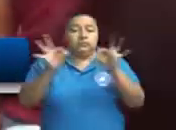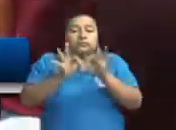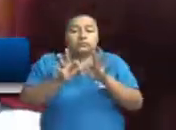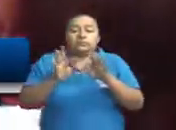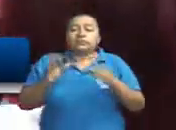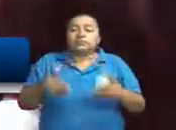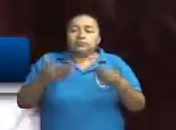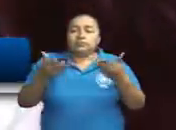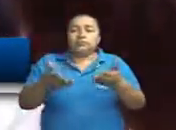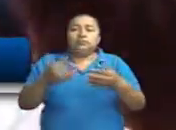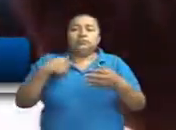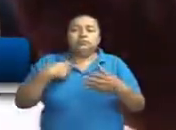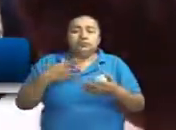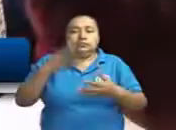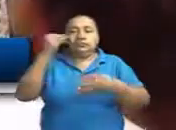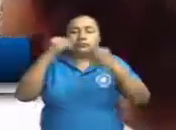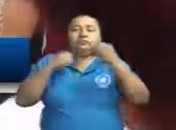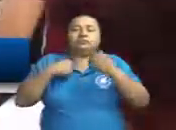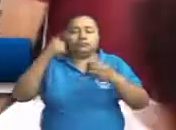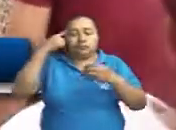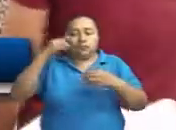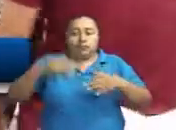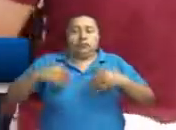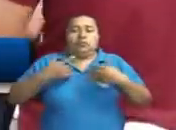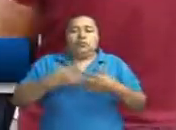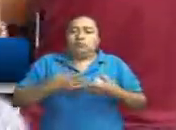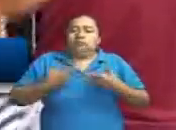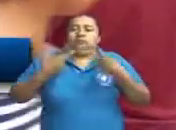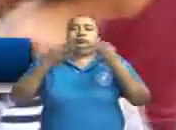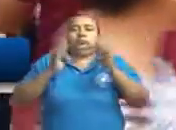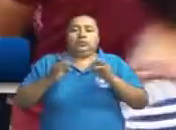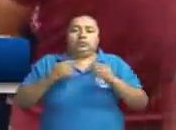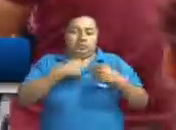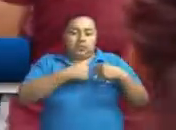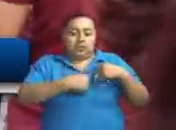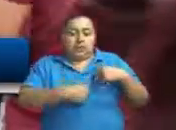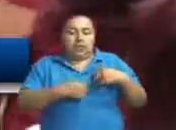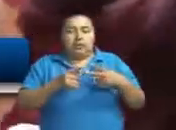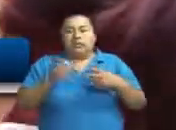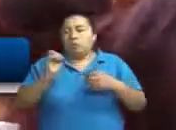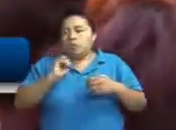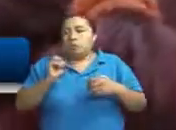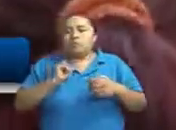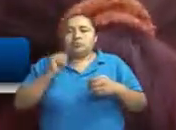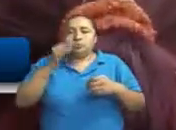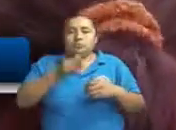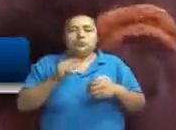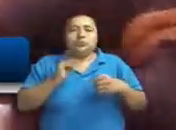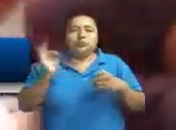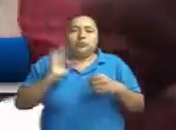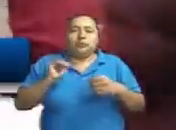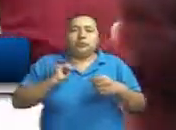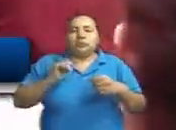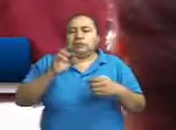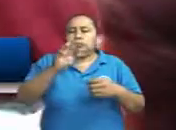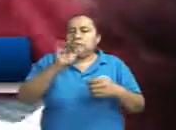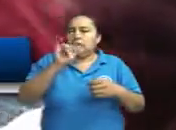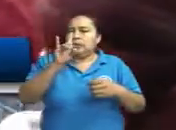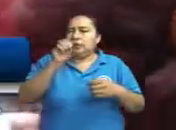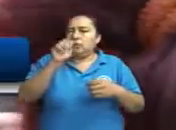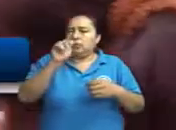la recuperación oportuna de estas pacientes que son operadas o son intervenidas ya forma de radioterapia